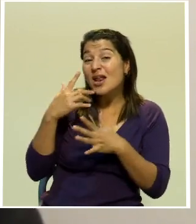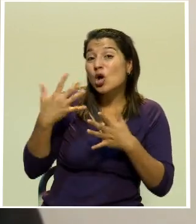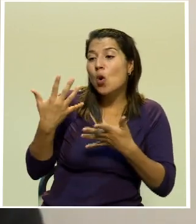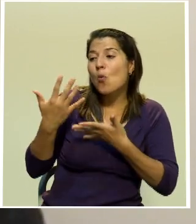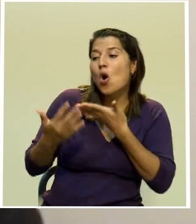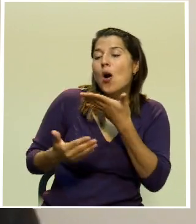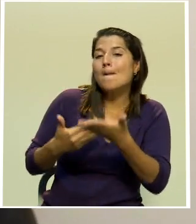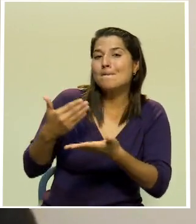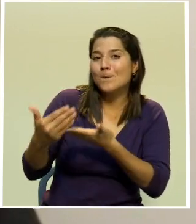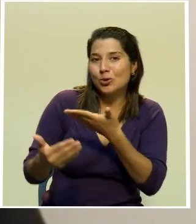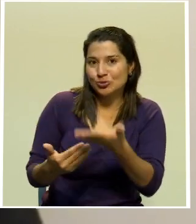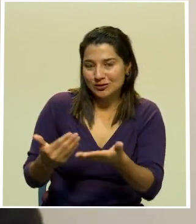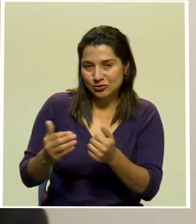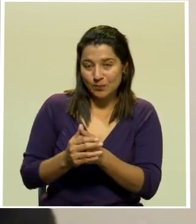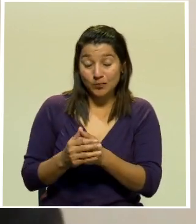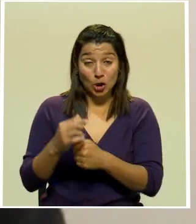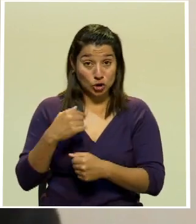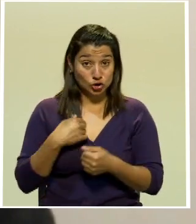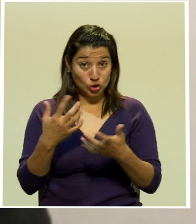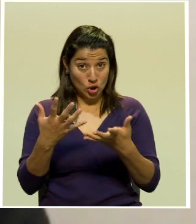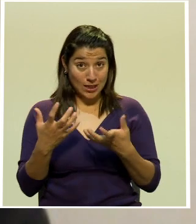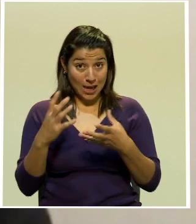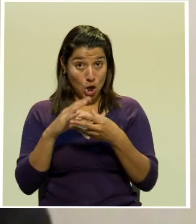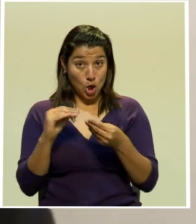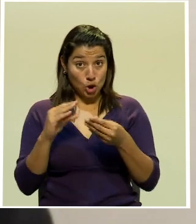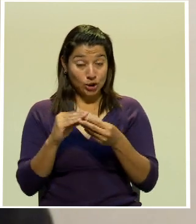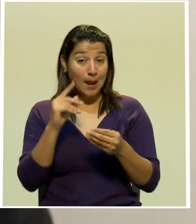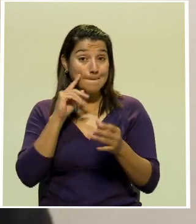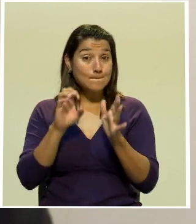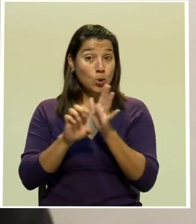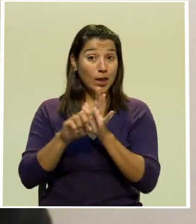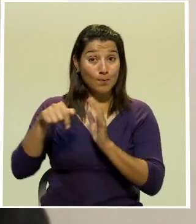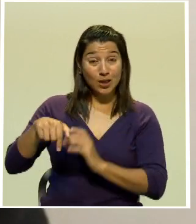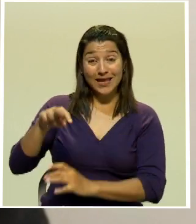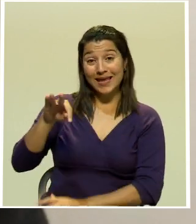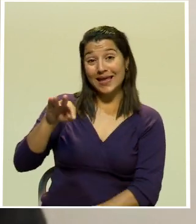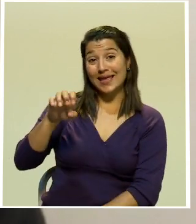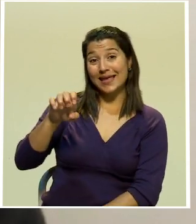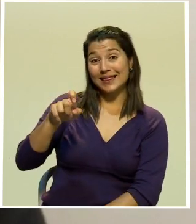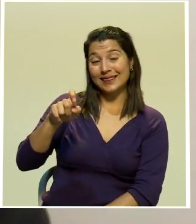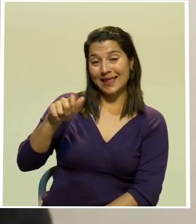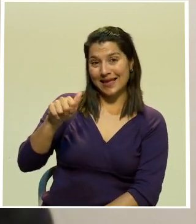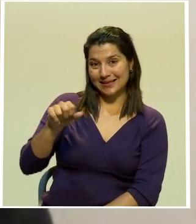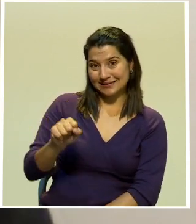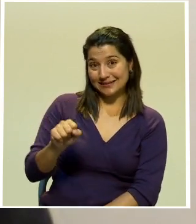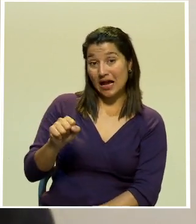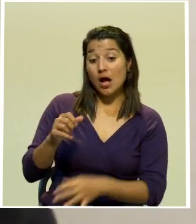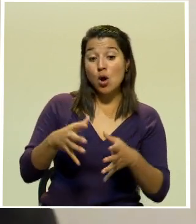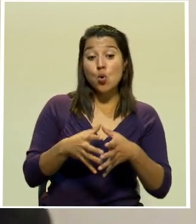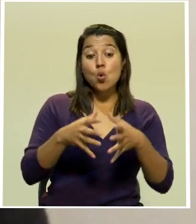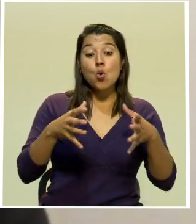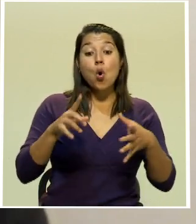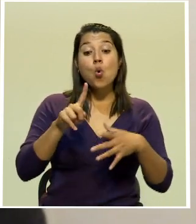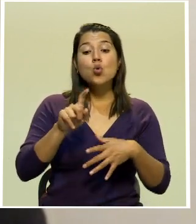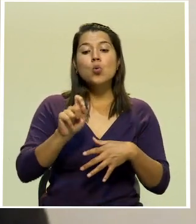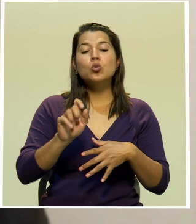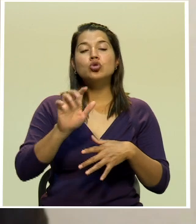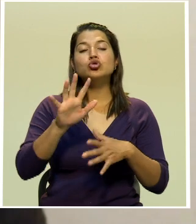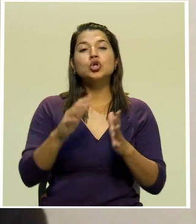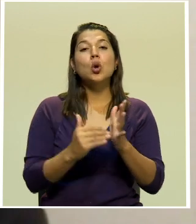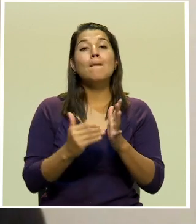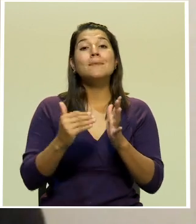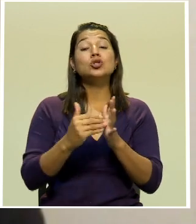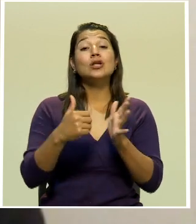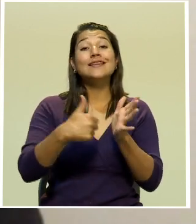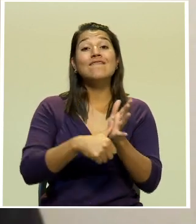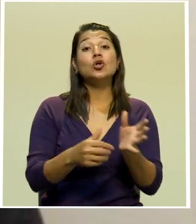en la mayoría de estados. Le cuento, por ejemplo, que aquí en Texas el aumento para los demócratas fue de casi 1.5 millones de votos, y la gran mayoría